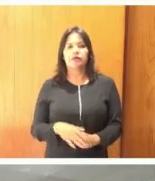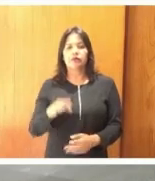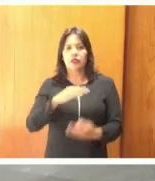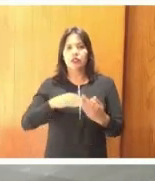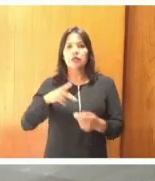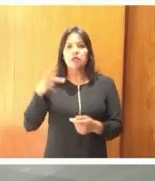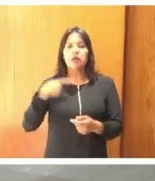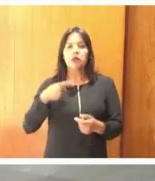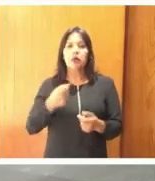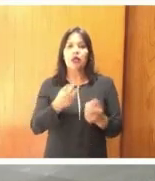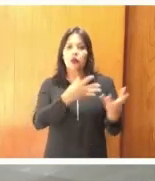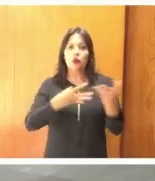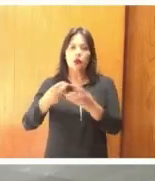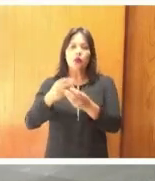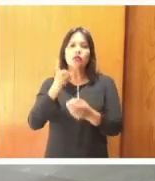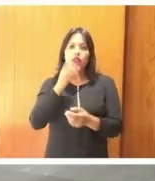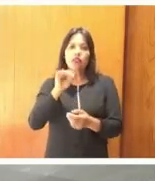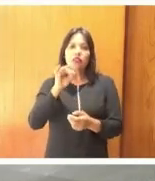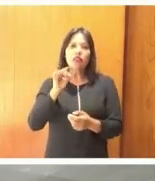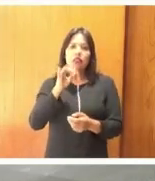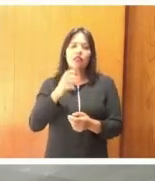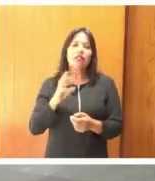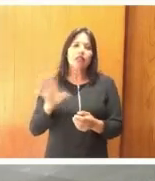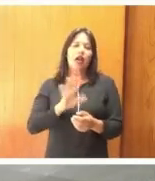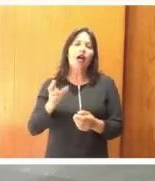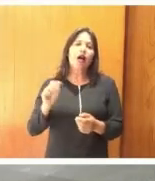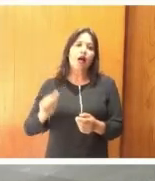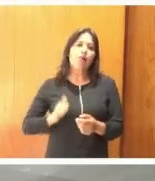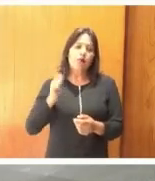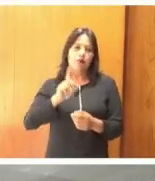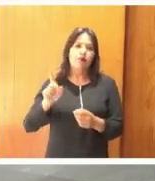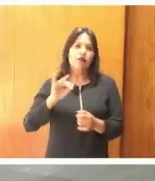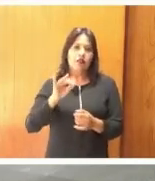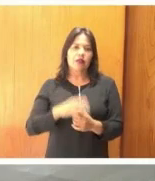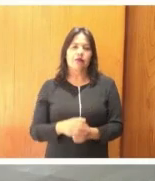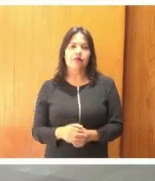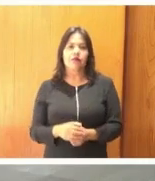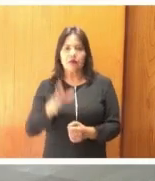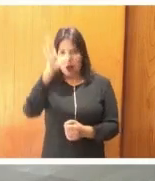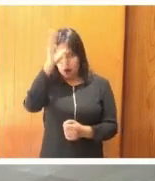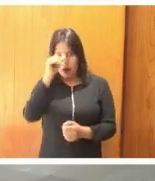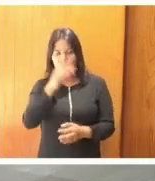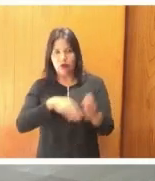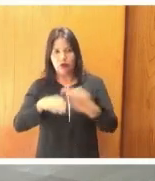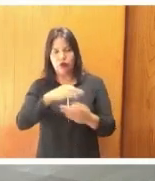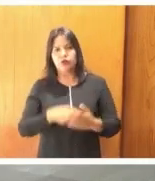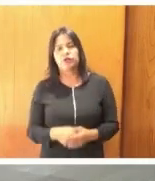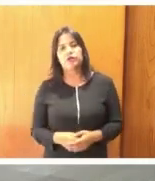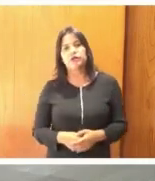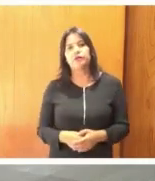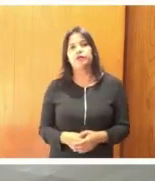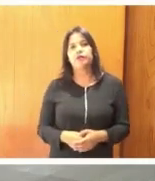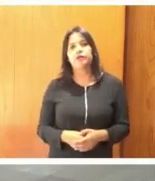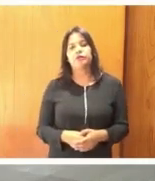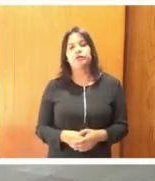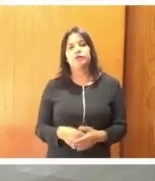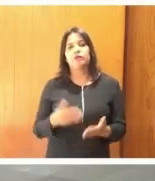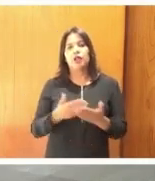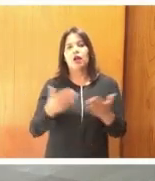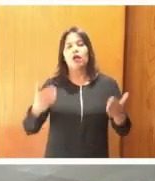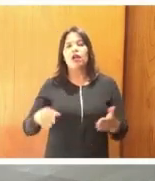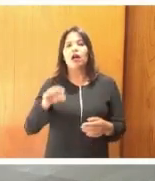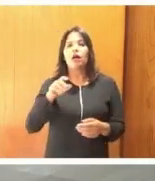de votos la convocatoria para el primer concurso de graffiti. Muchas gracias. Desahogamos el punto